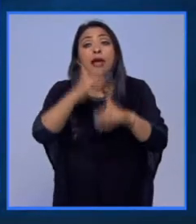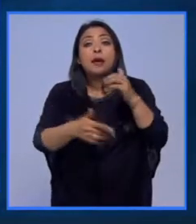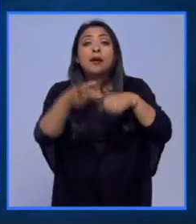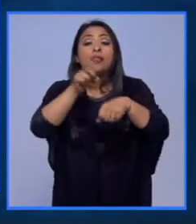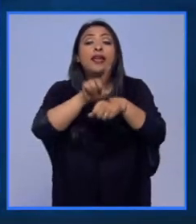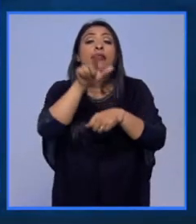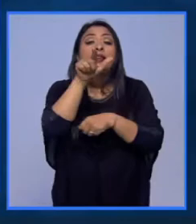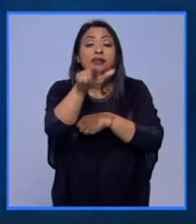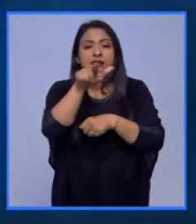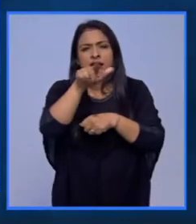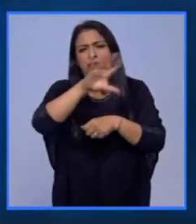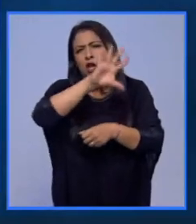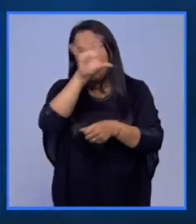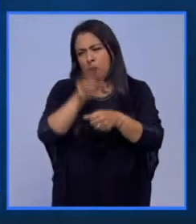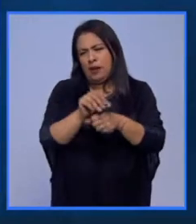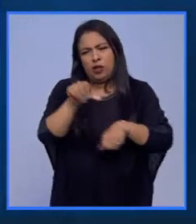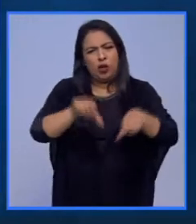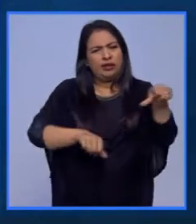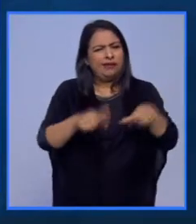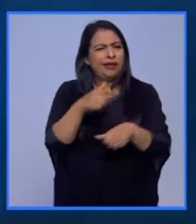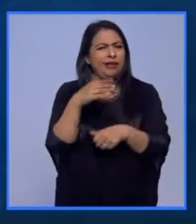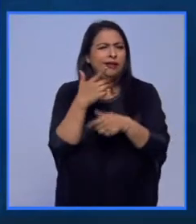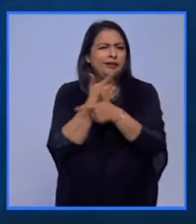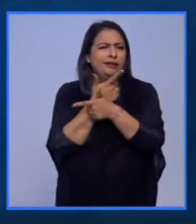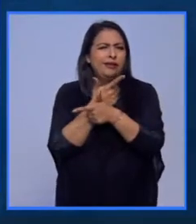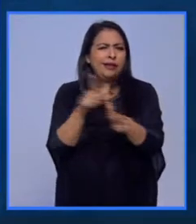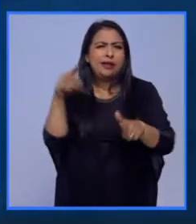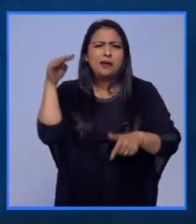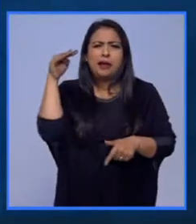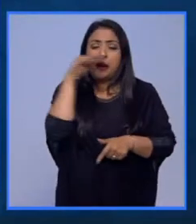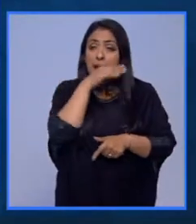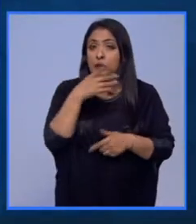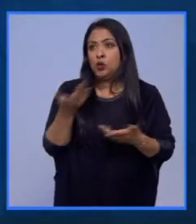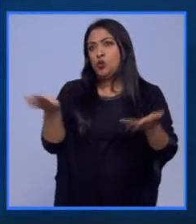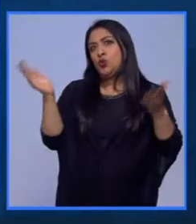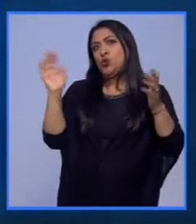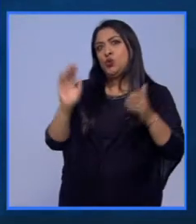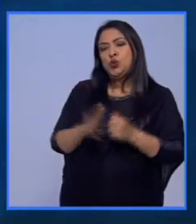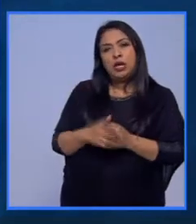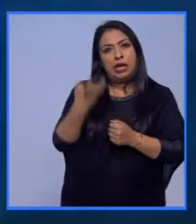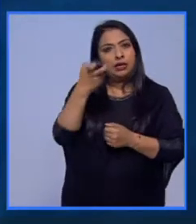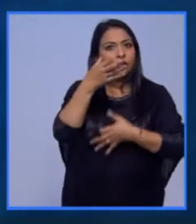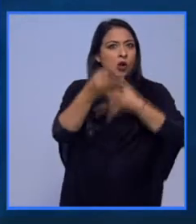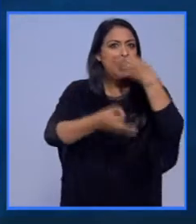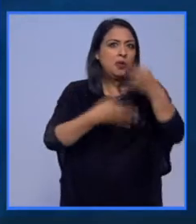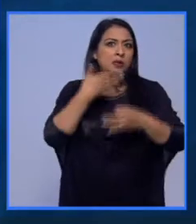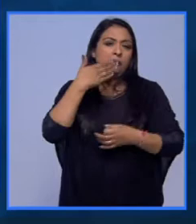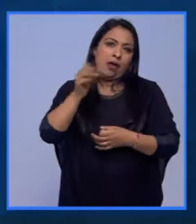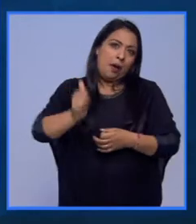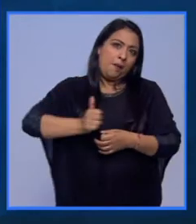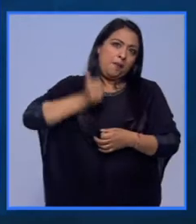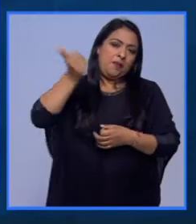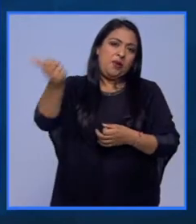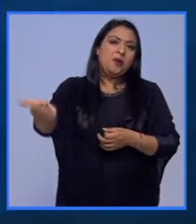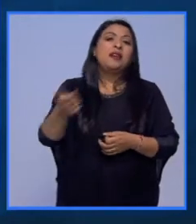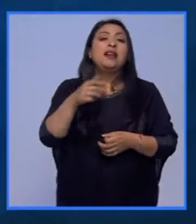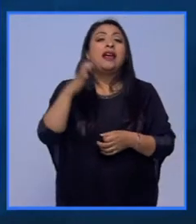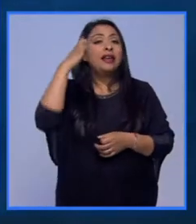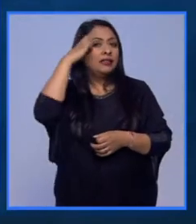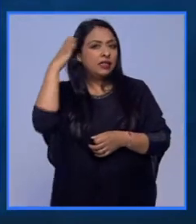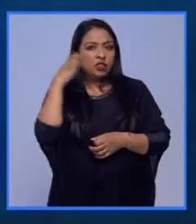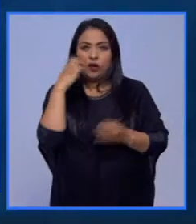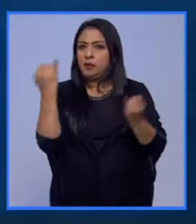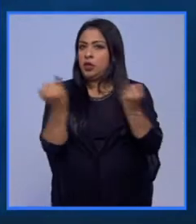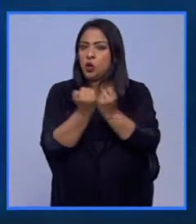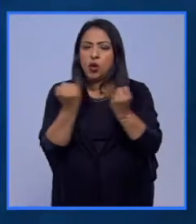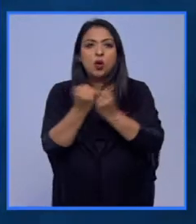17. Todas las actividades son gratuitas. Así es que, oigan, eso es una gran noticia. Si no la aprovechamos, bueno. El estacionamiento es